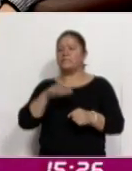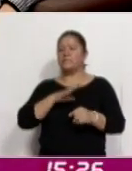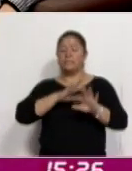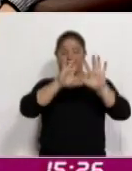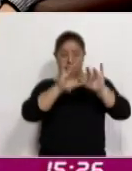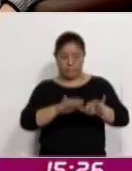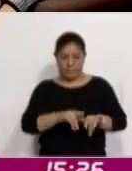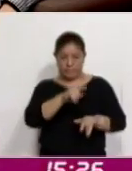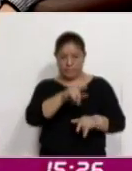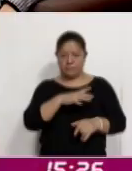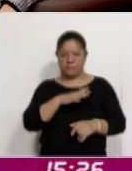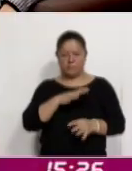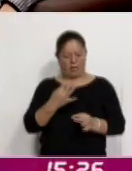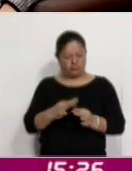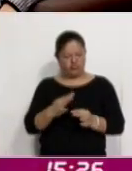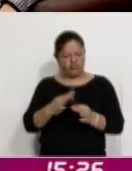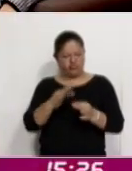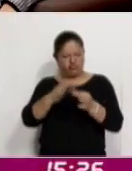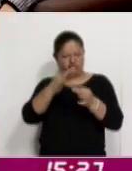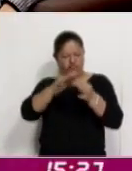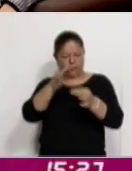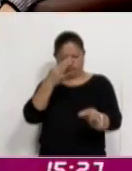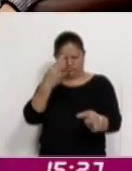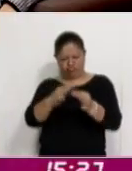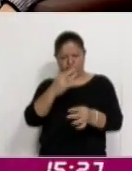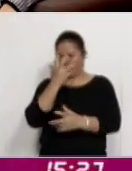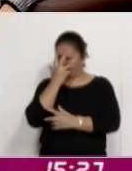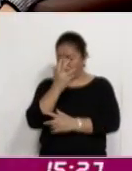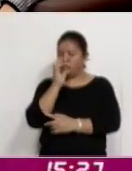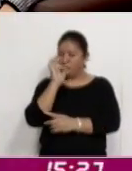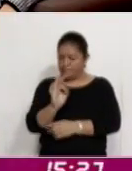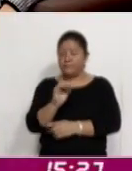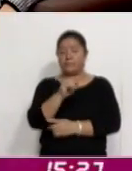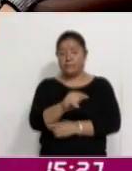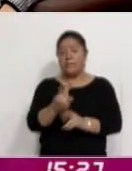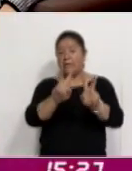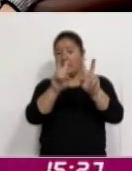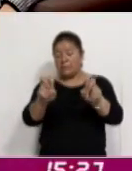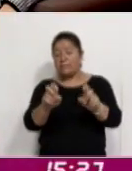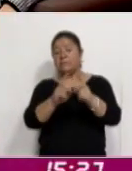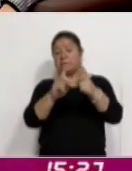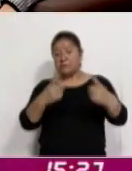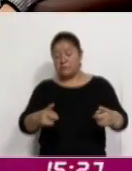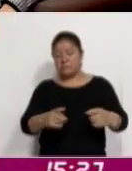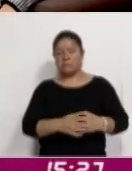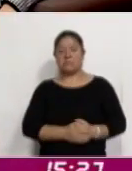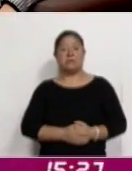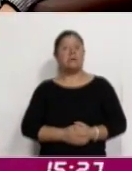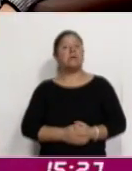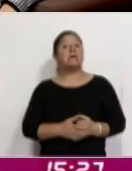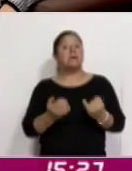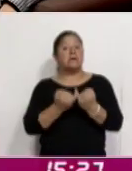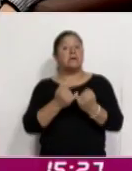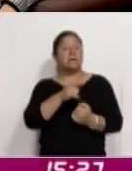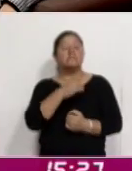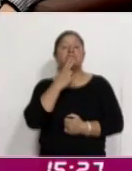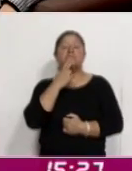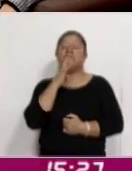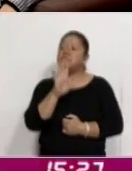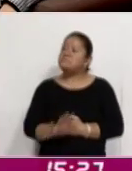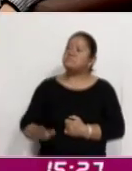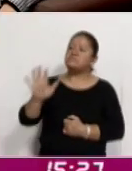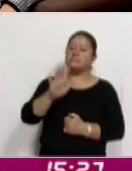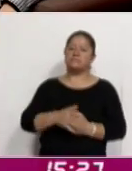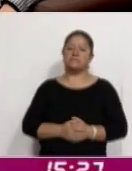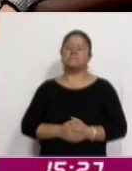dicho, era muy estricta y muy puntual en los temas que se deberían desarrollar y sobre todo que fuera útil para la sociedad.